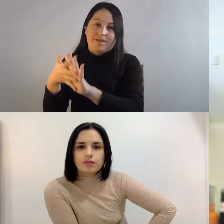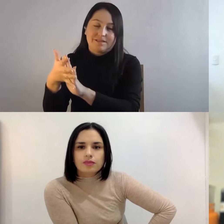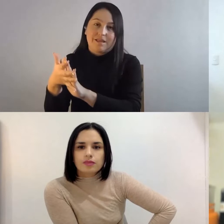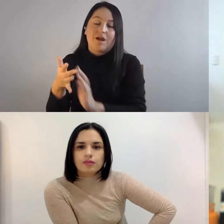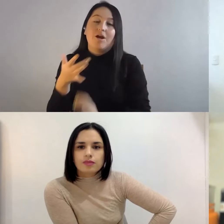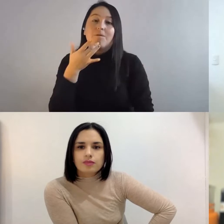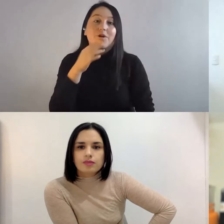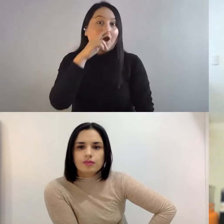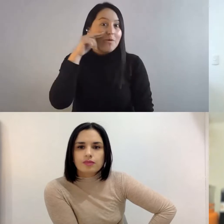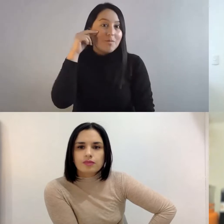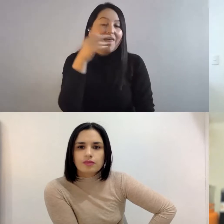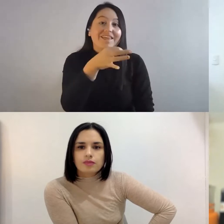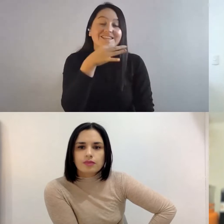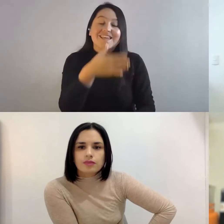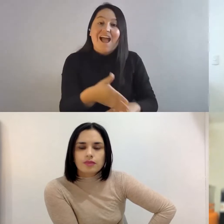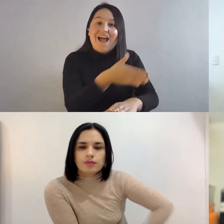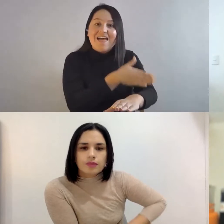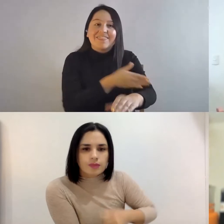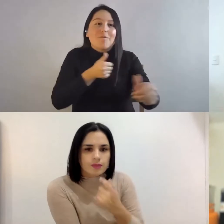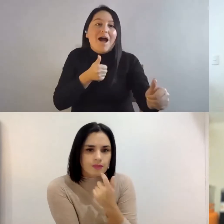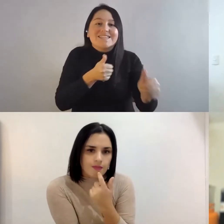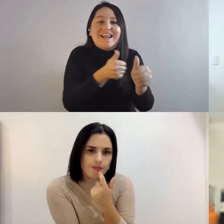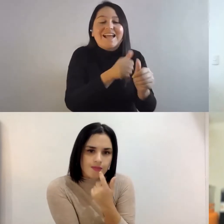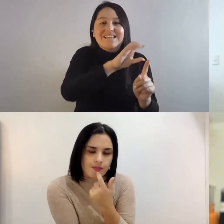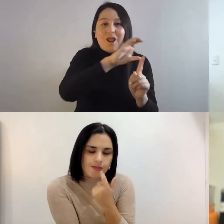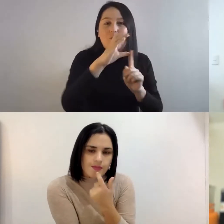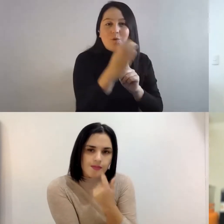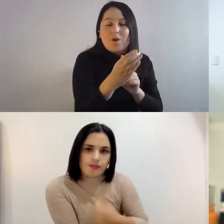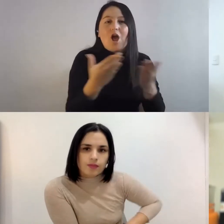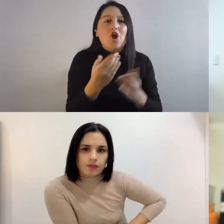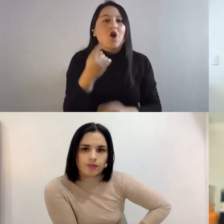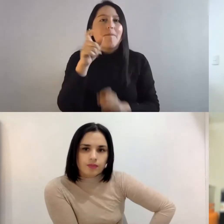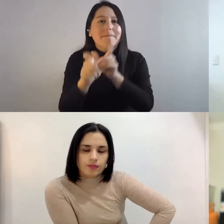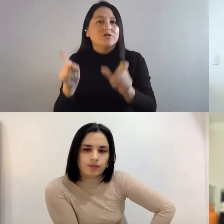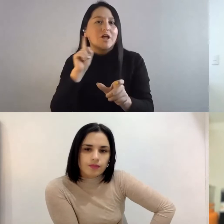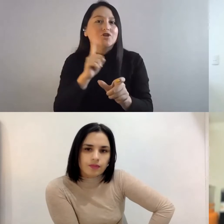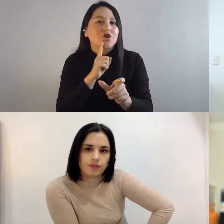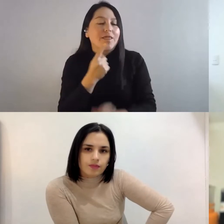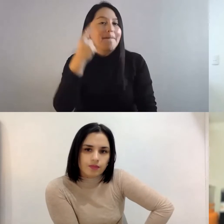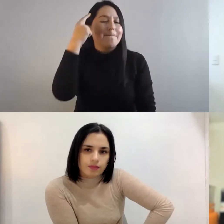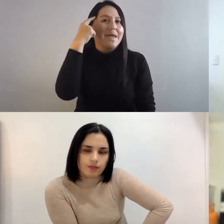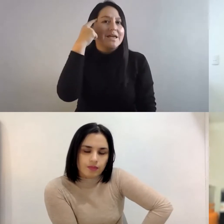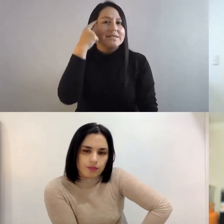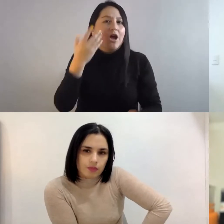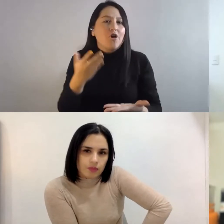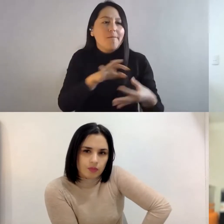la cultura, entender un poco cómo piensan las personas sordas, cómo se estructura el lenguaje, ¿cierto? De la lengua de señas.